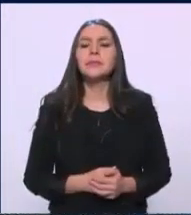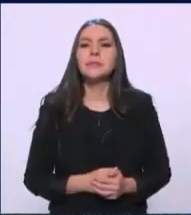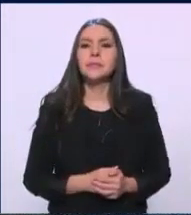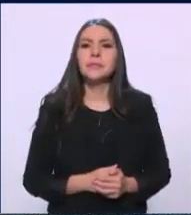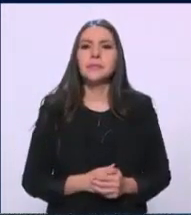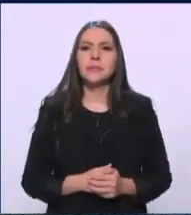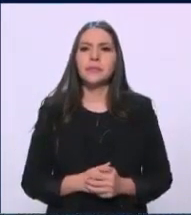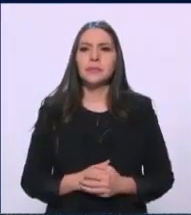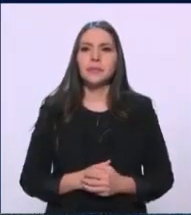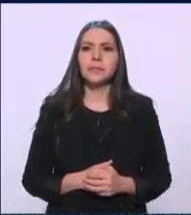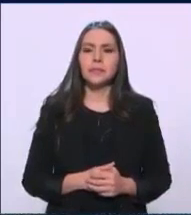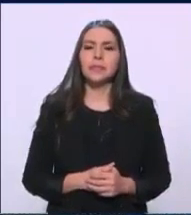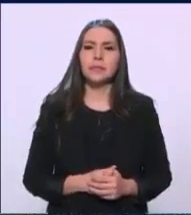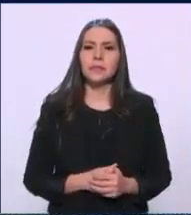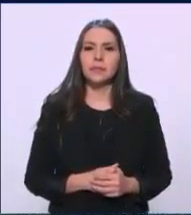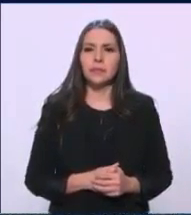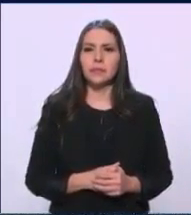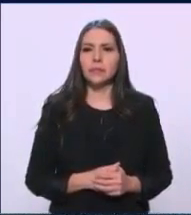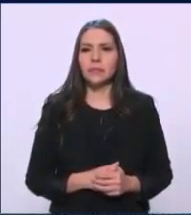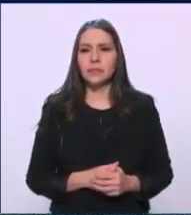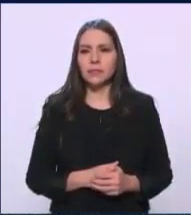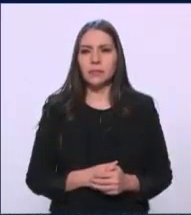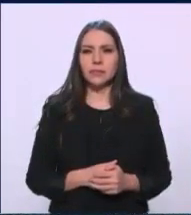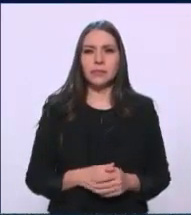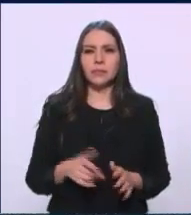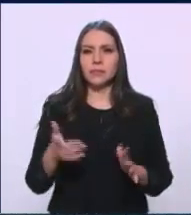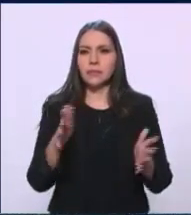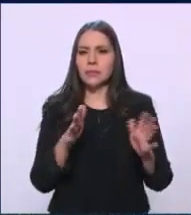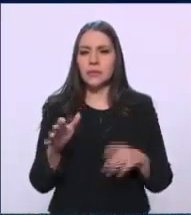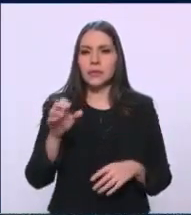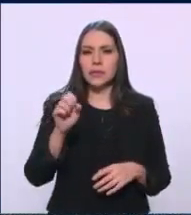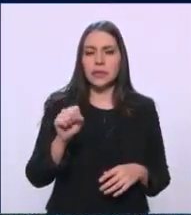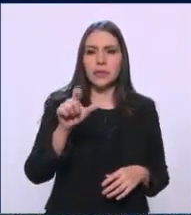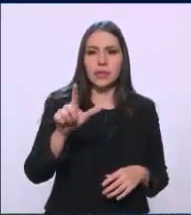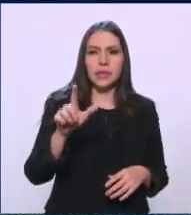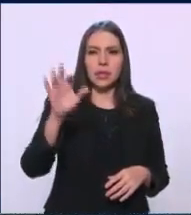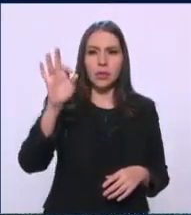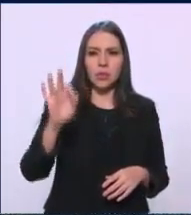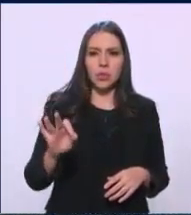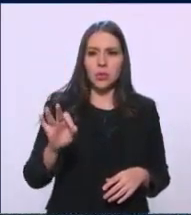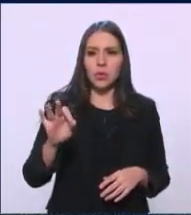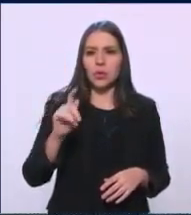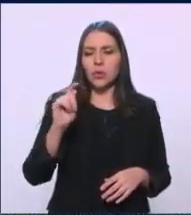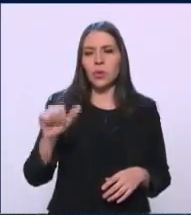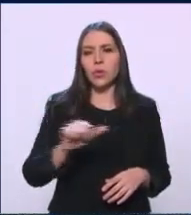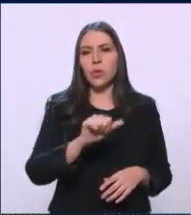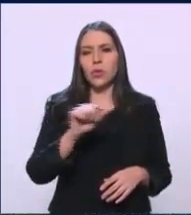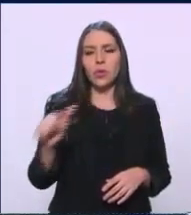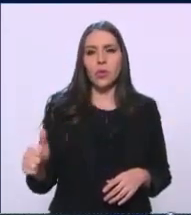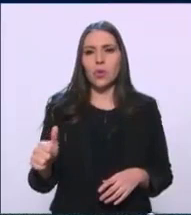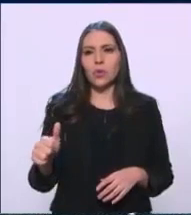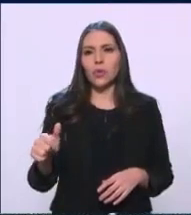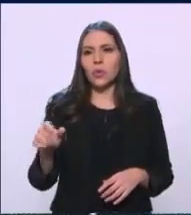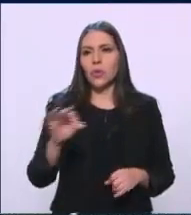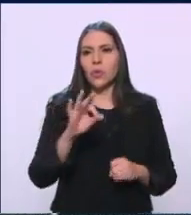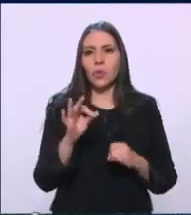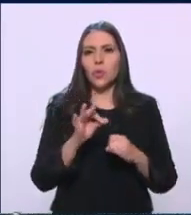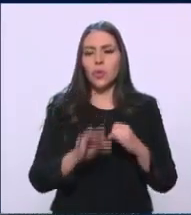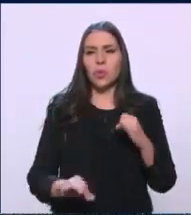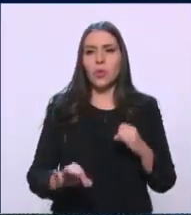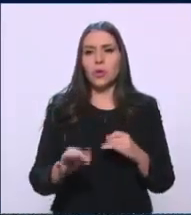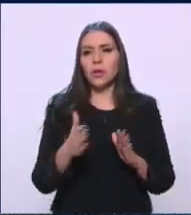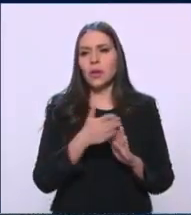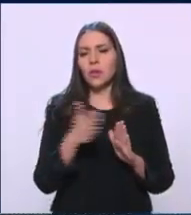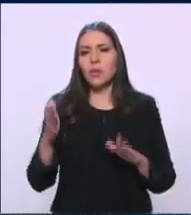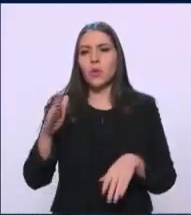Gracias. Entre ese 67% y el último renglón que es combate al narcotráfico,